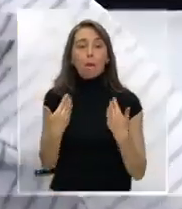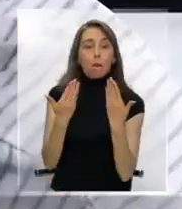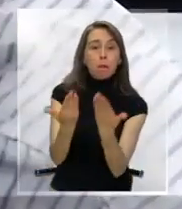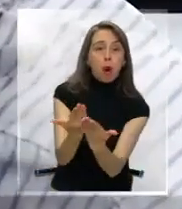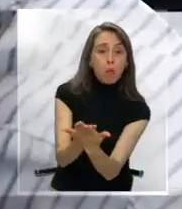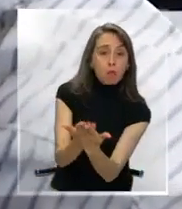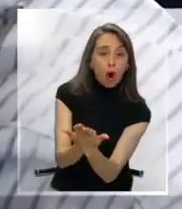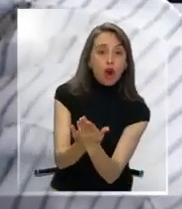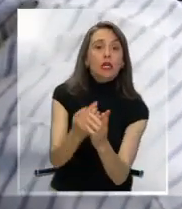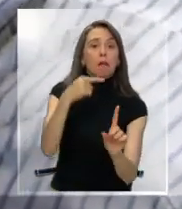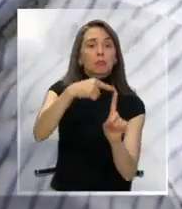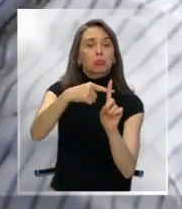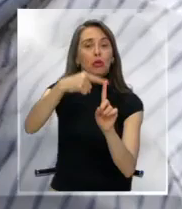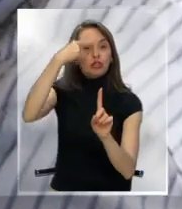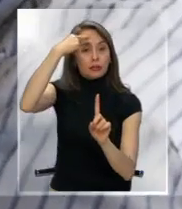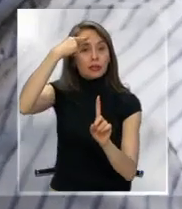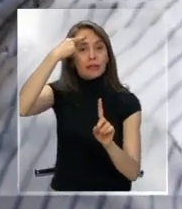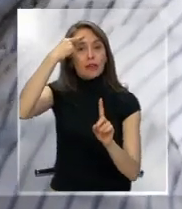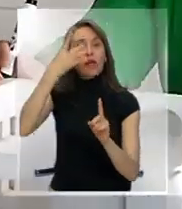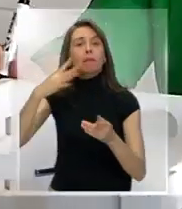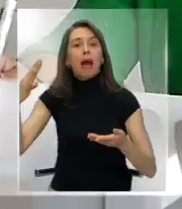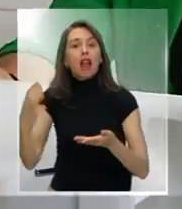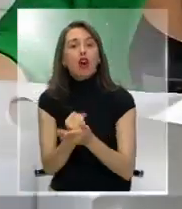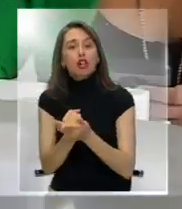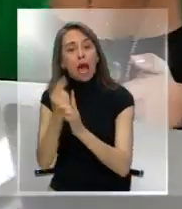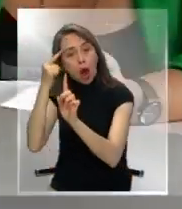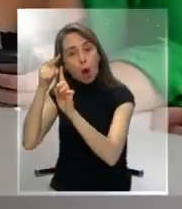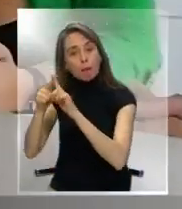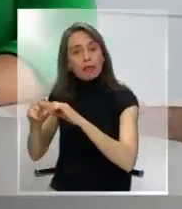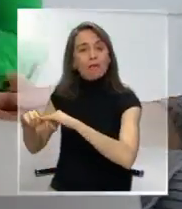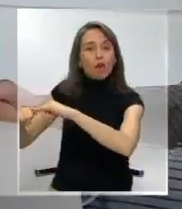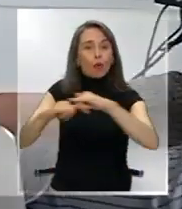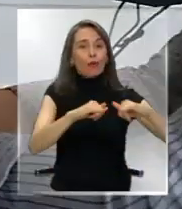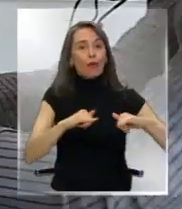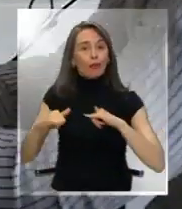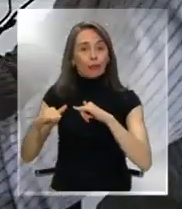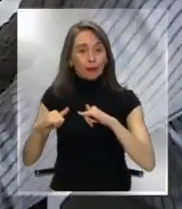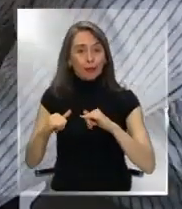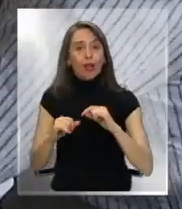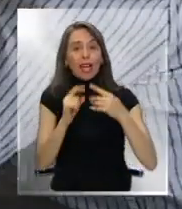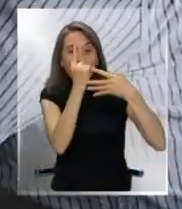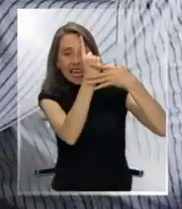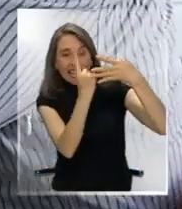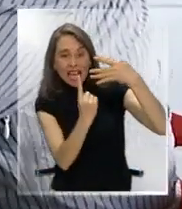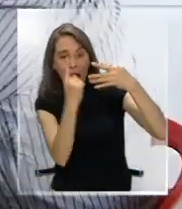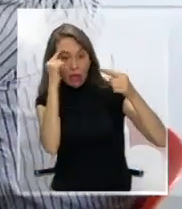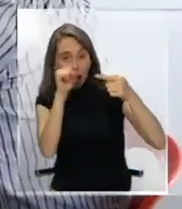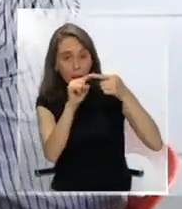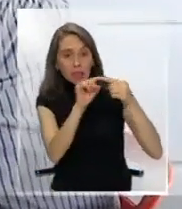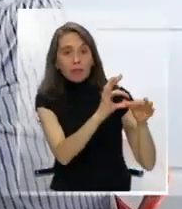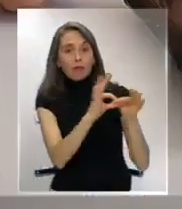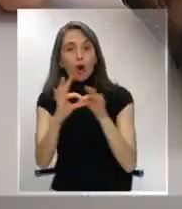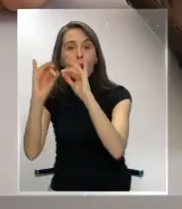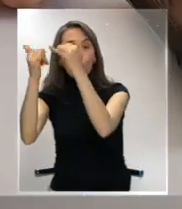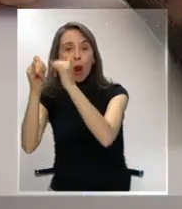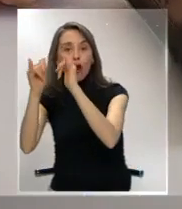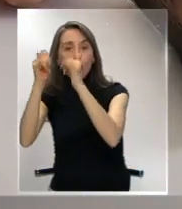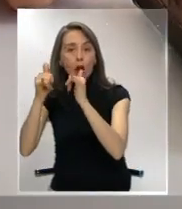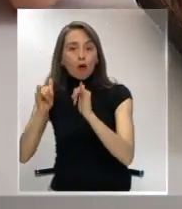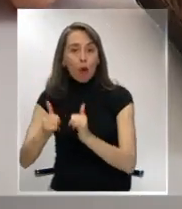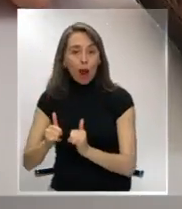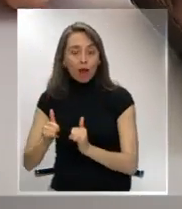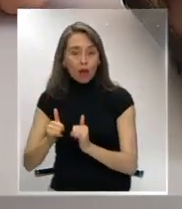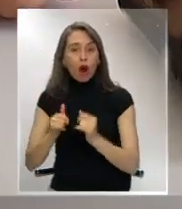positiva y en función del logro de los objetivos comunes. Cada objetivo tiene un juego asociado y este, a su